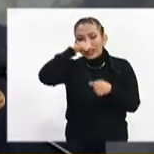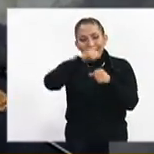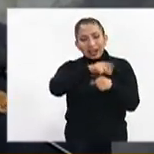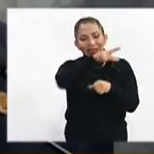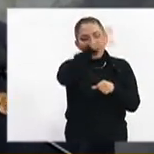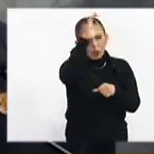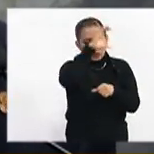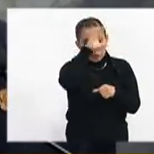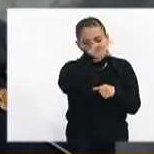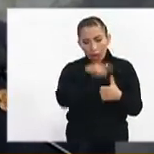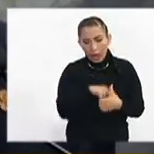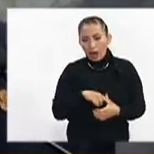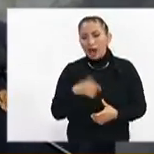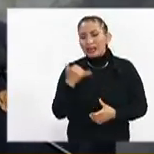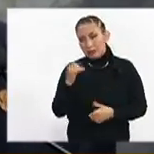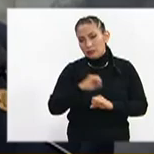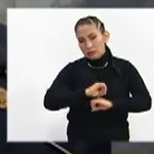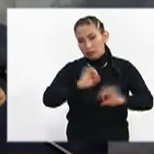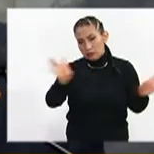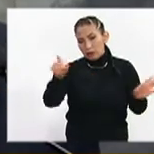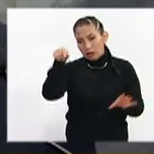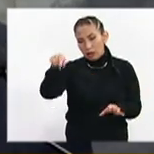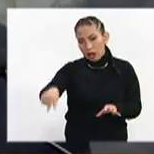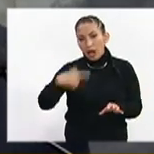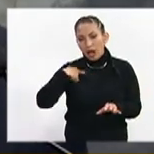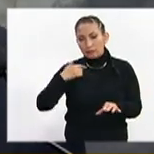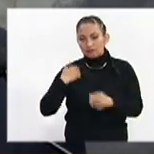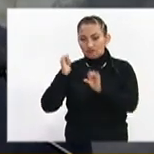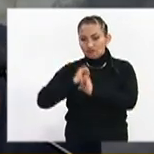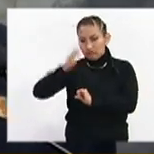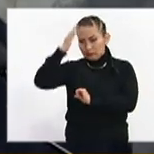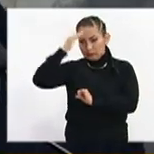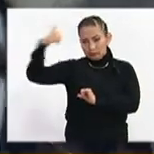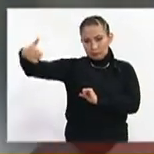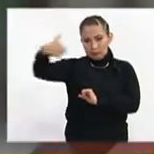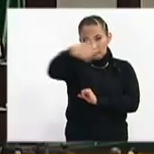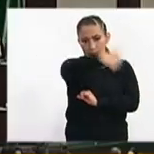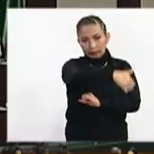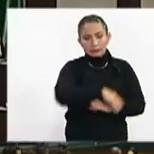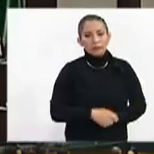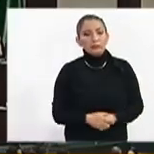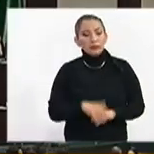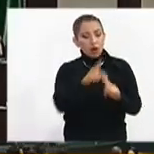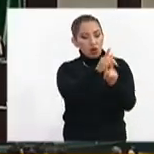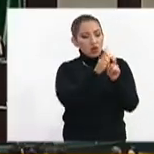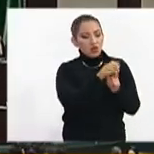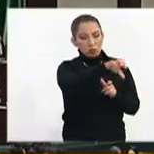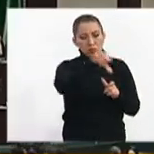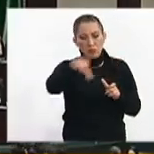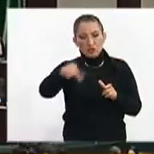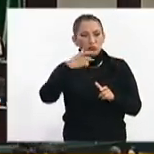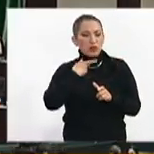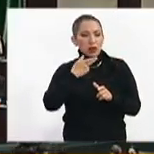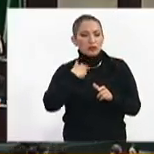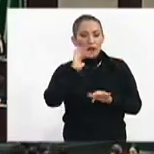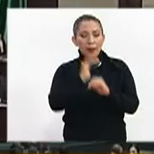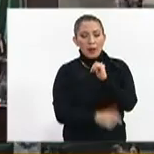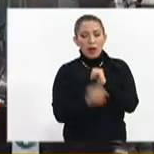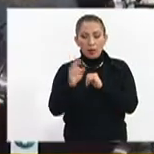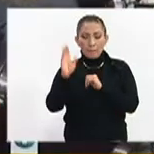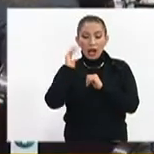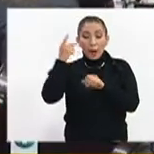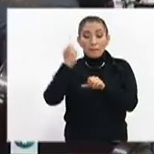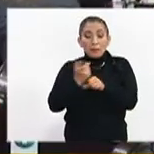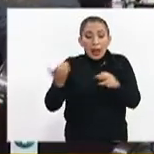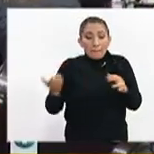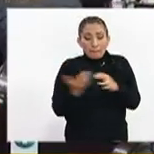Secretaría de Cultura y, por supuesto, a sus titulares respectivos. Los grupos parlamentarios concluyeron este miércoles la